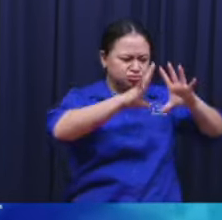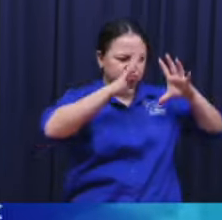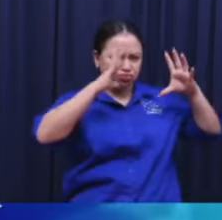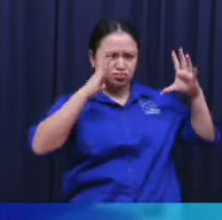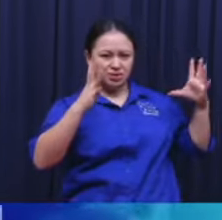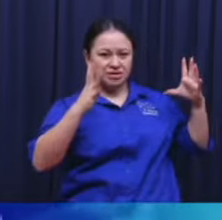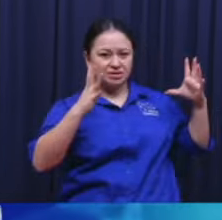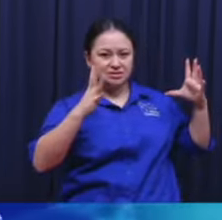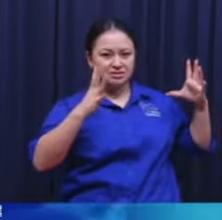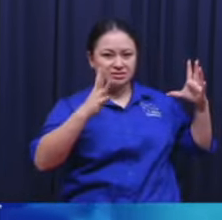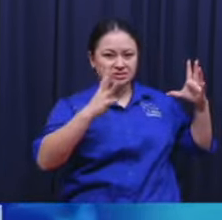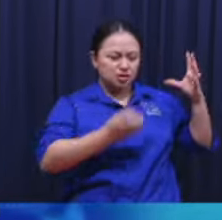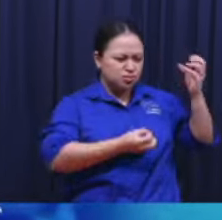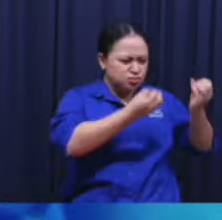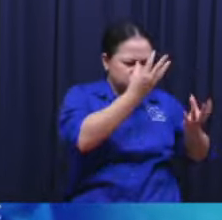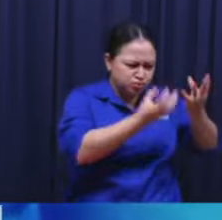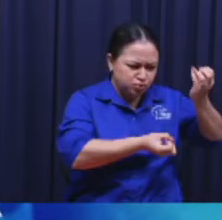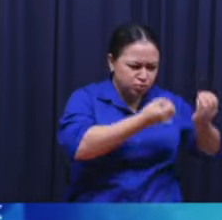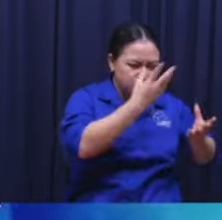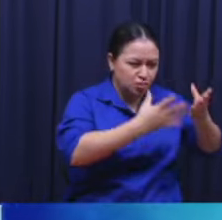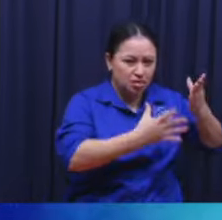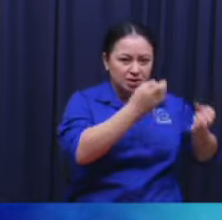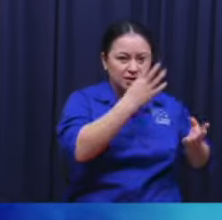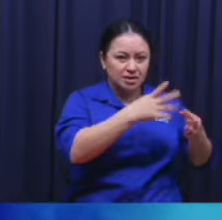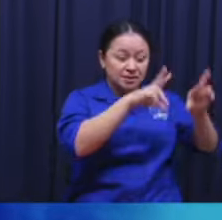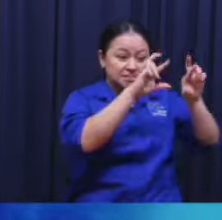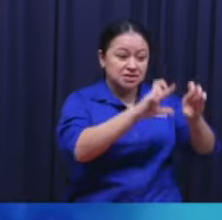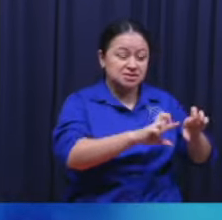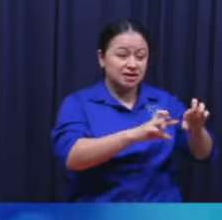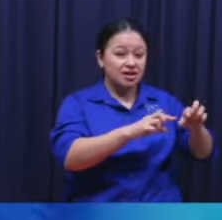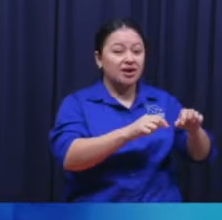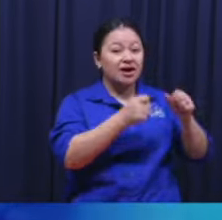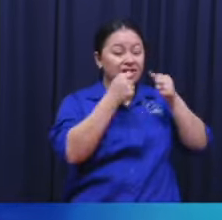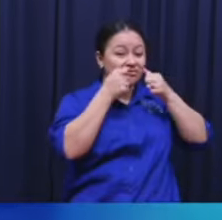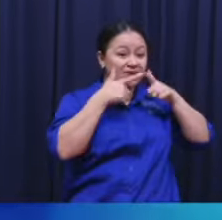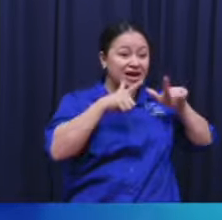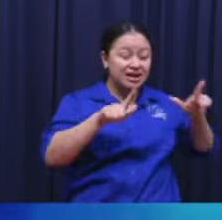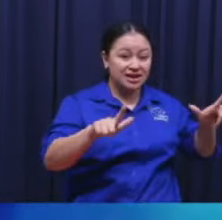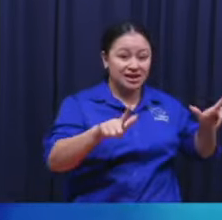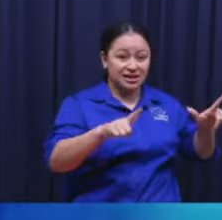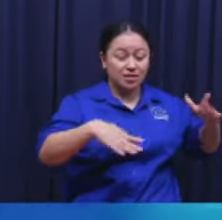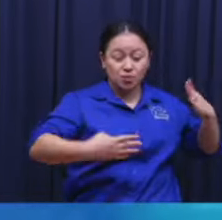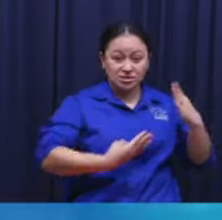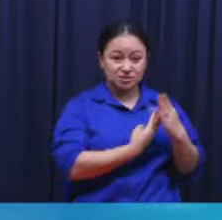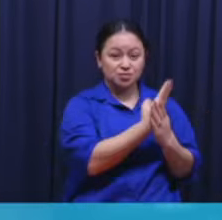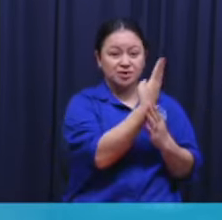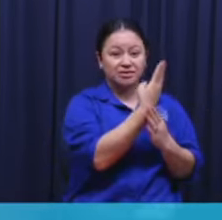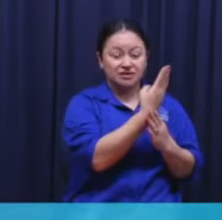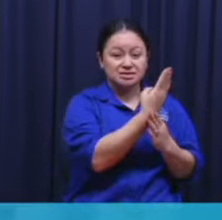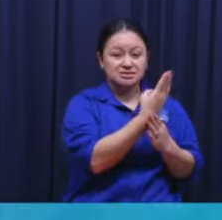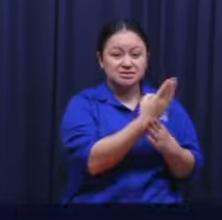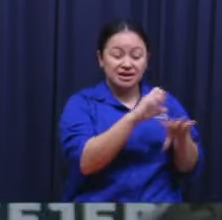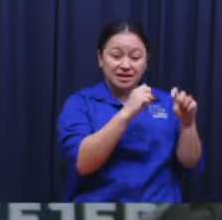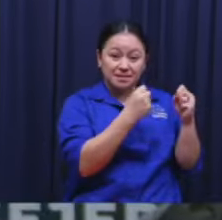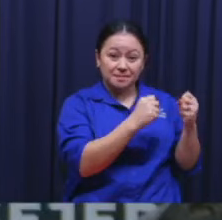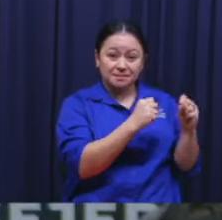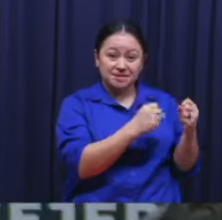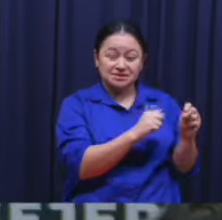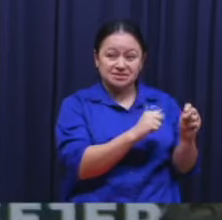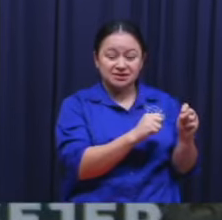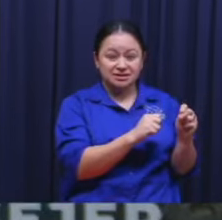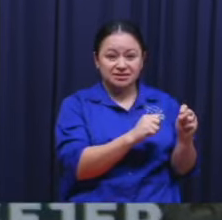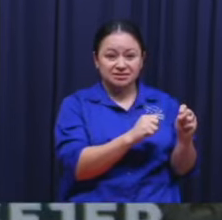Les aparecen llamas como de fuego, empiezan a hablar en otras lenguas según el Espíritu les daba que hablaran. Empiezan,